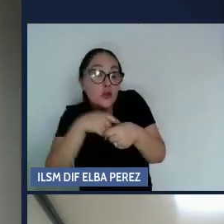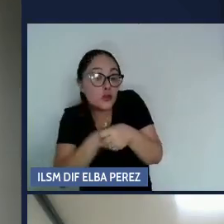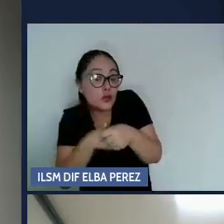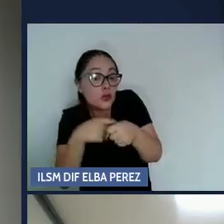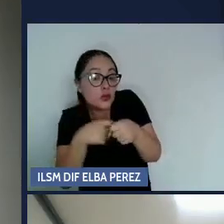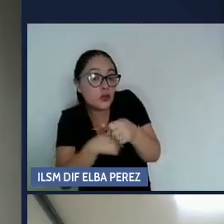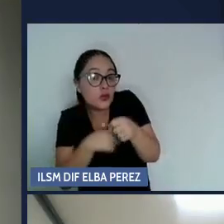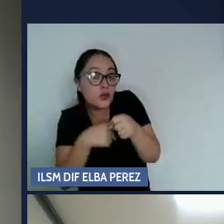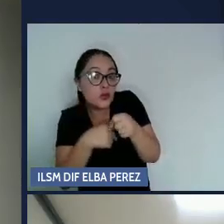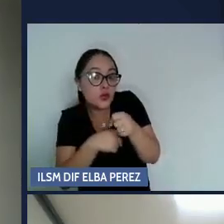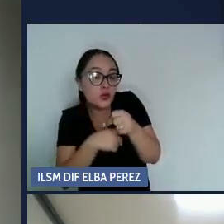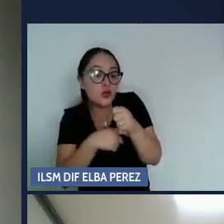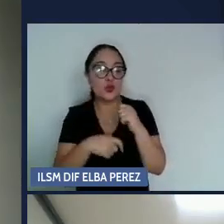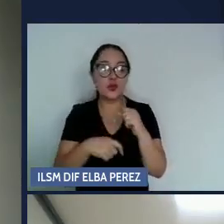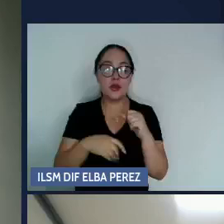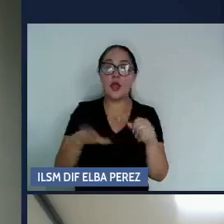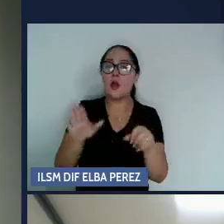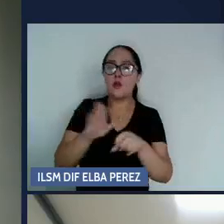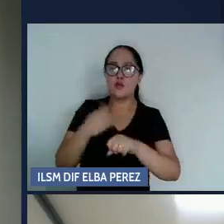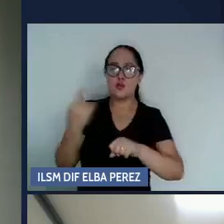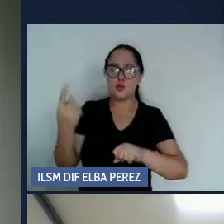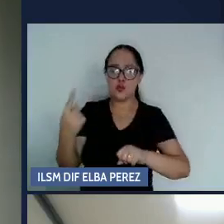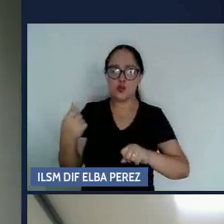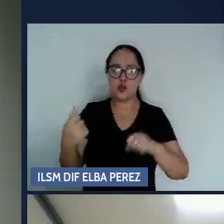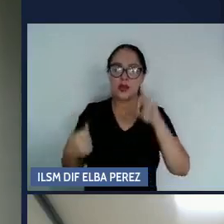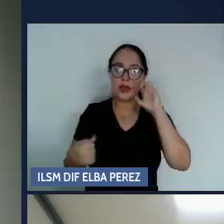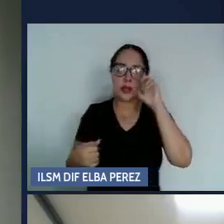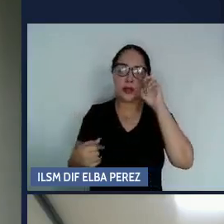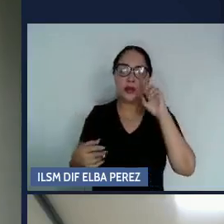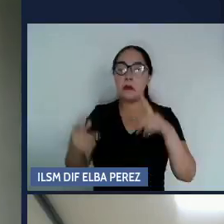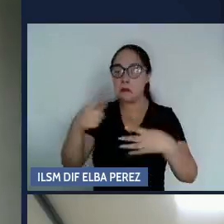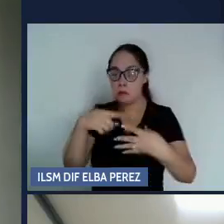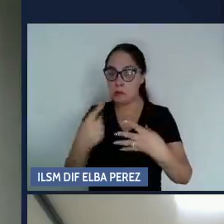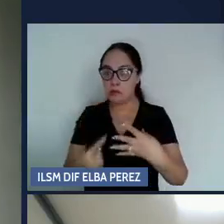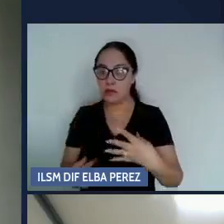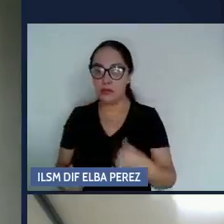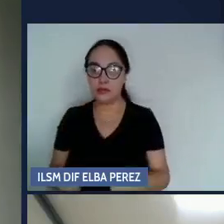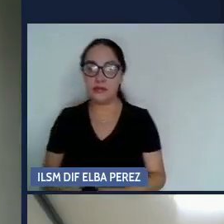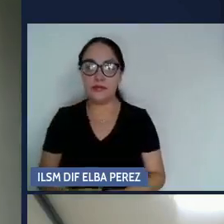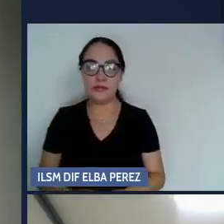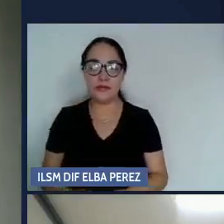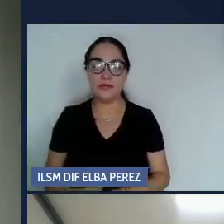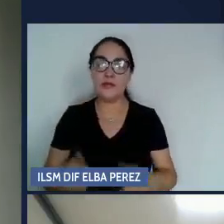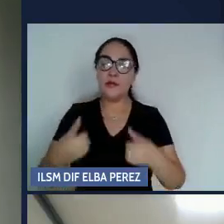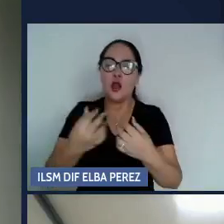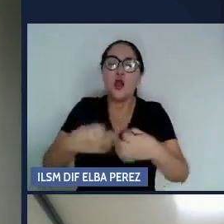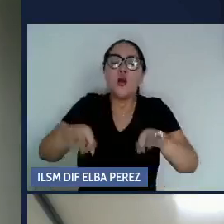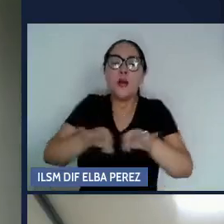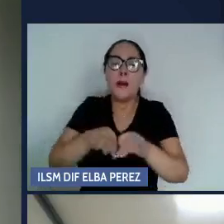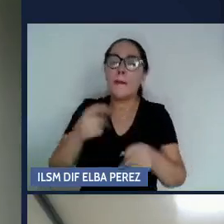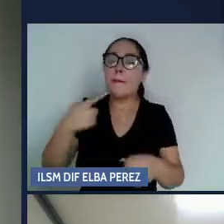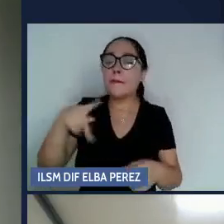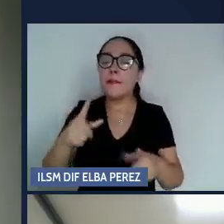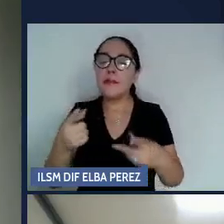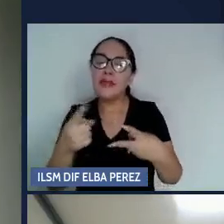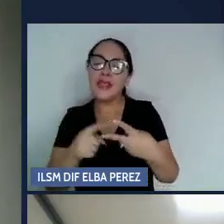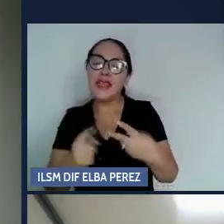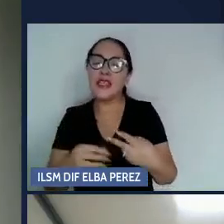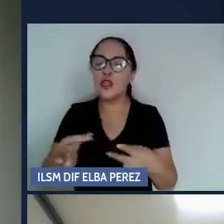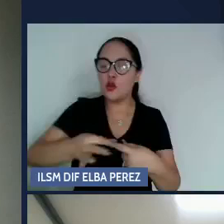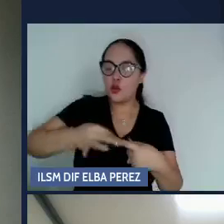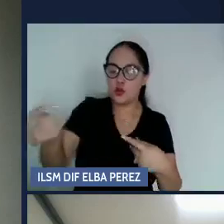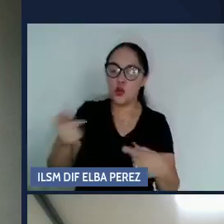importantes, hacemos énfasis en estas 2, porque libre, nadie debe obligarnos a votar